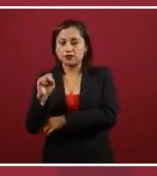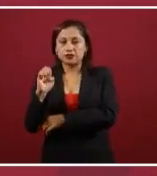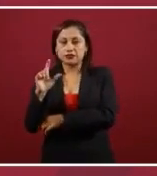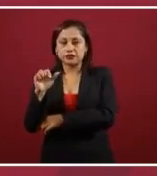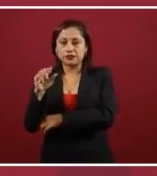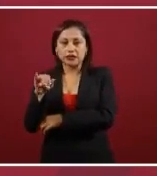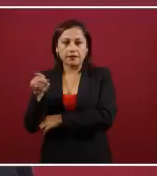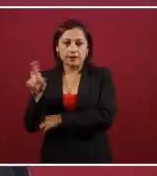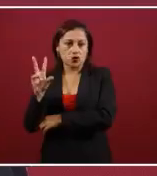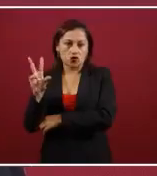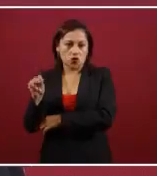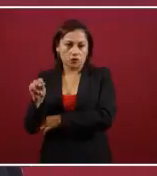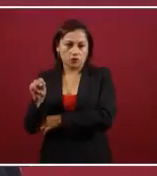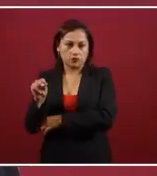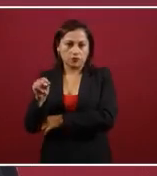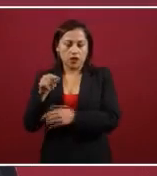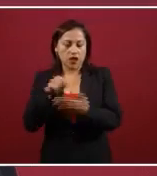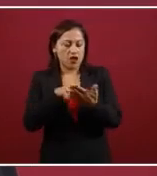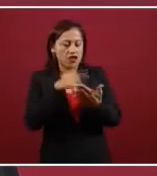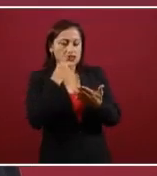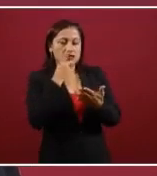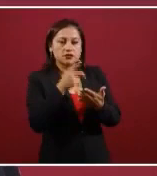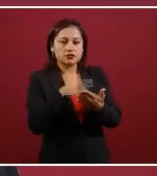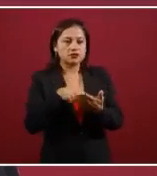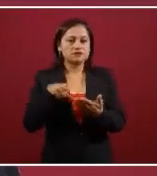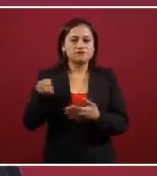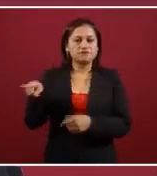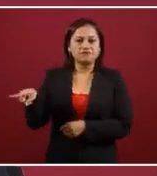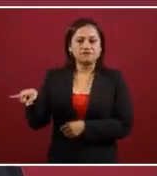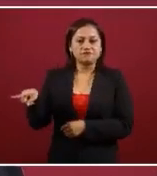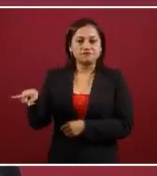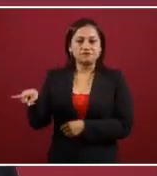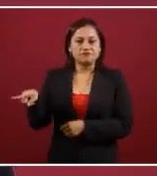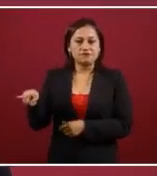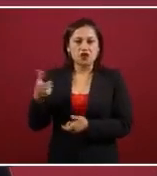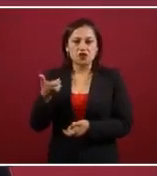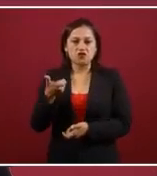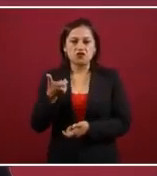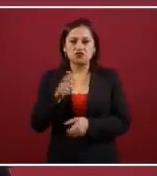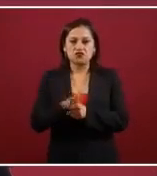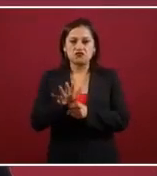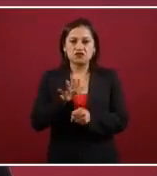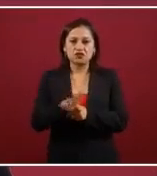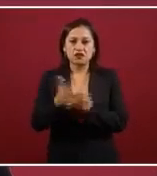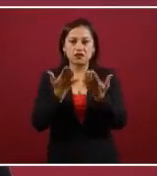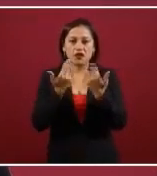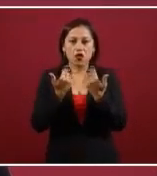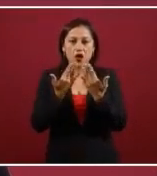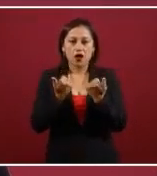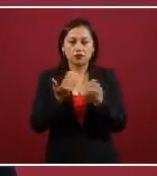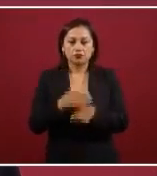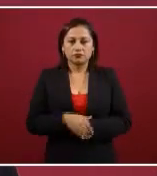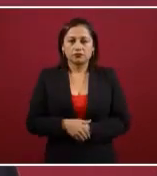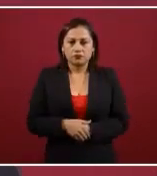esa empresa no tenía solvencia económica.